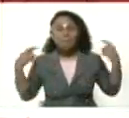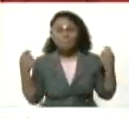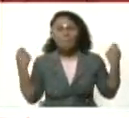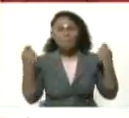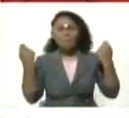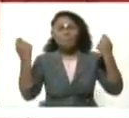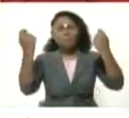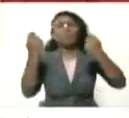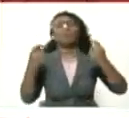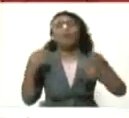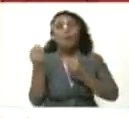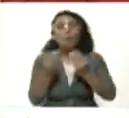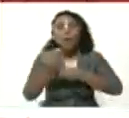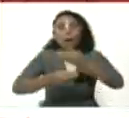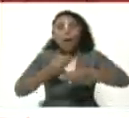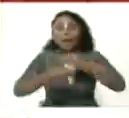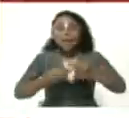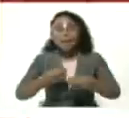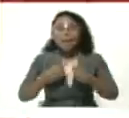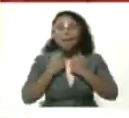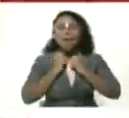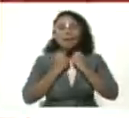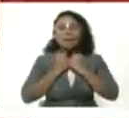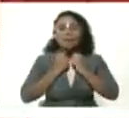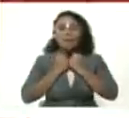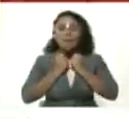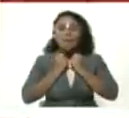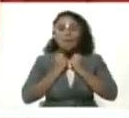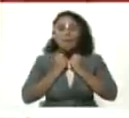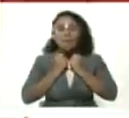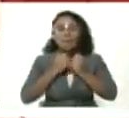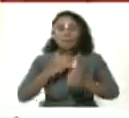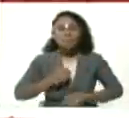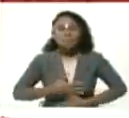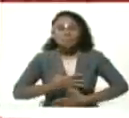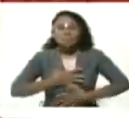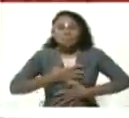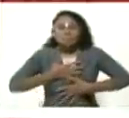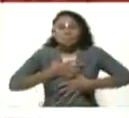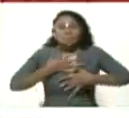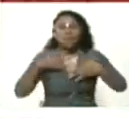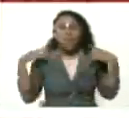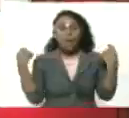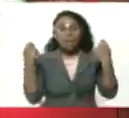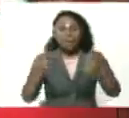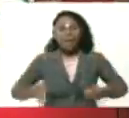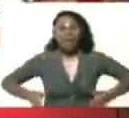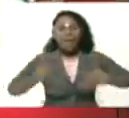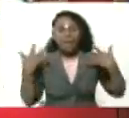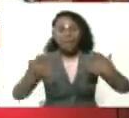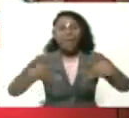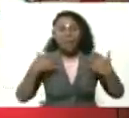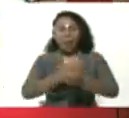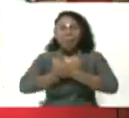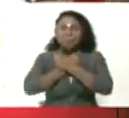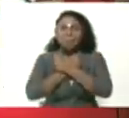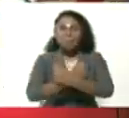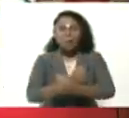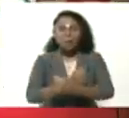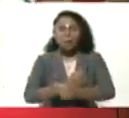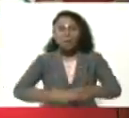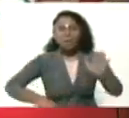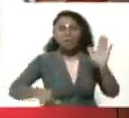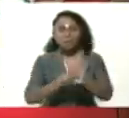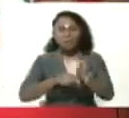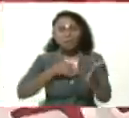hagámosla como la haría Aristóbulo Isturiz, inspirador de esta campaña, con alegría, con amor y con